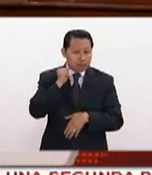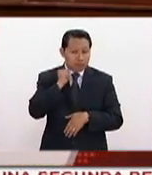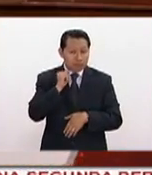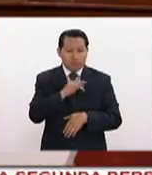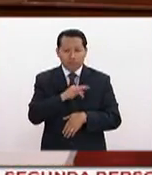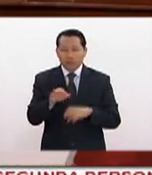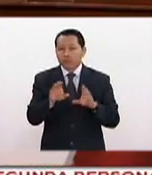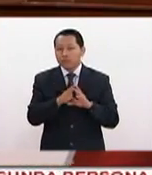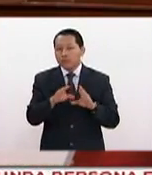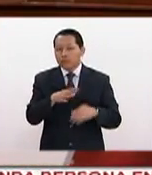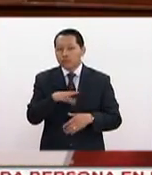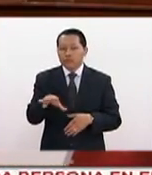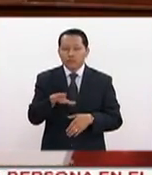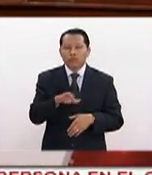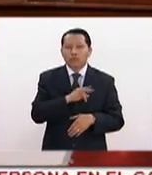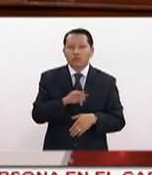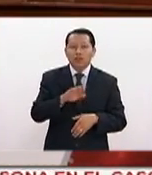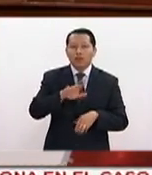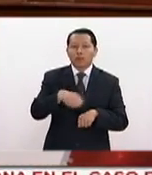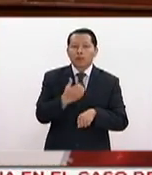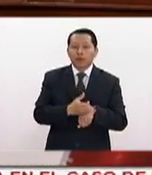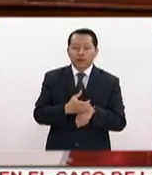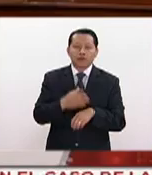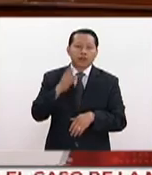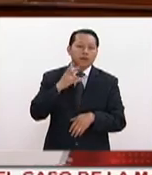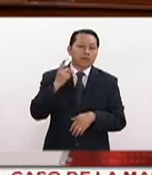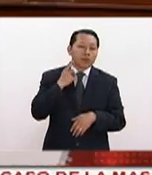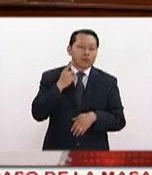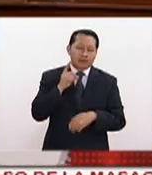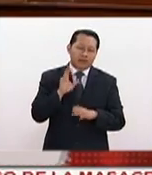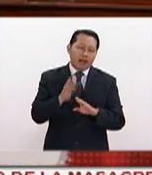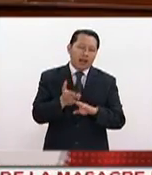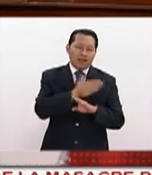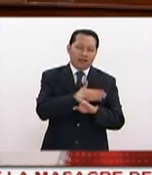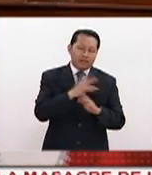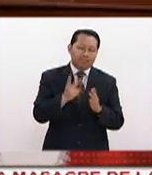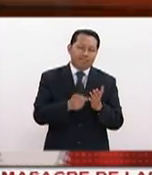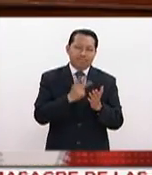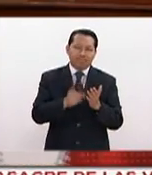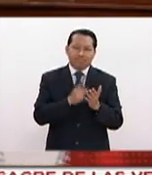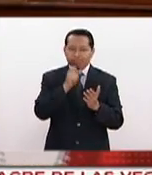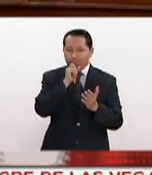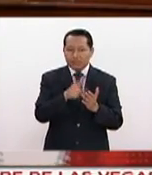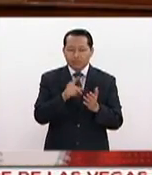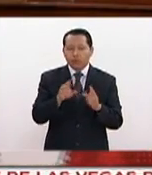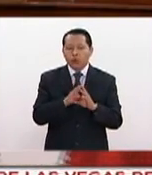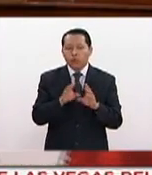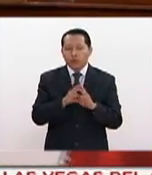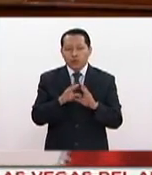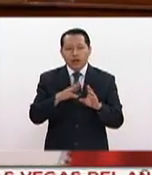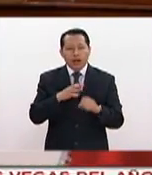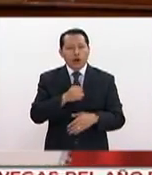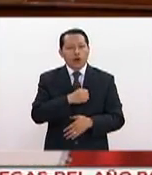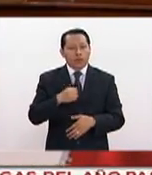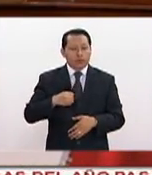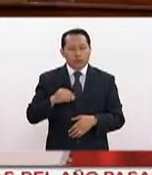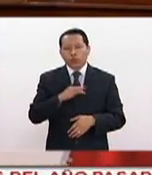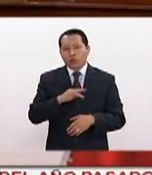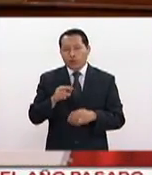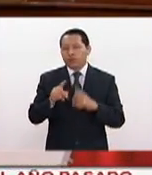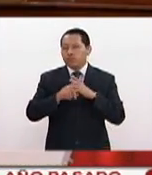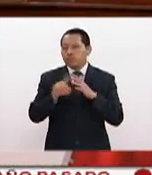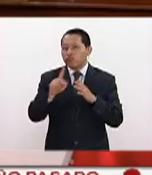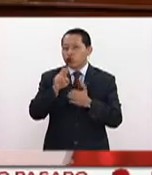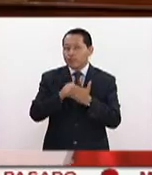sea rechazada por los republicanos de la Cámara Baja. Ya lo han hecho en varias ocasiones, echaron atrás un compromiso también de reforma migratoria